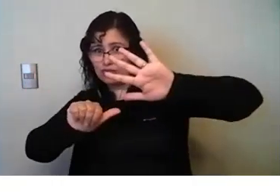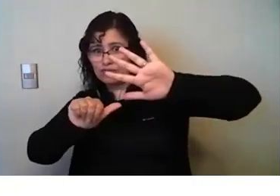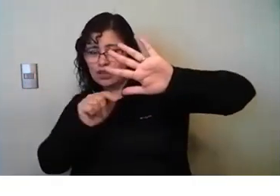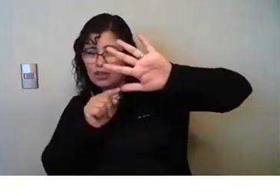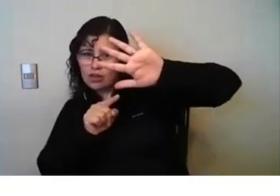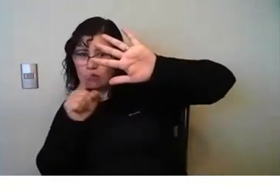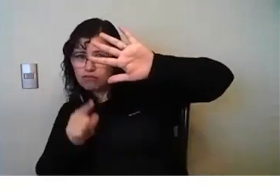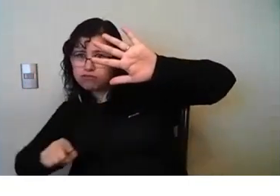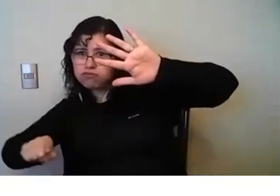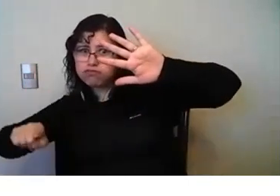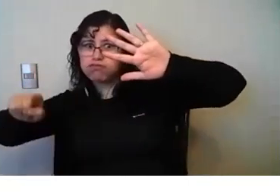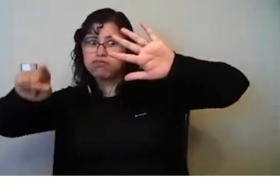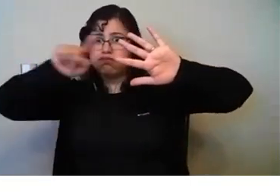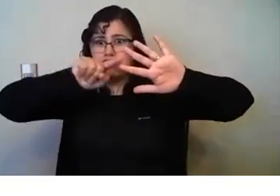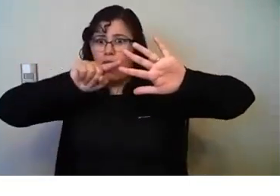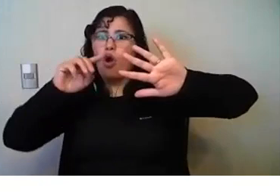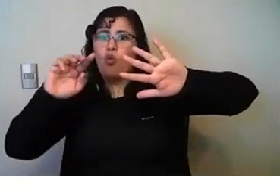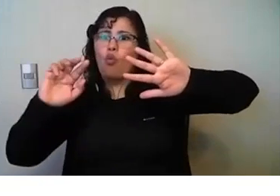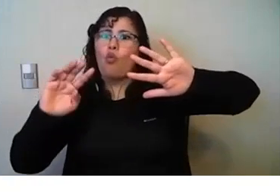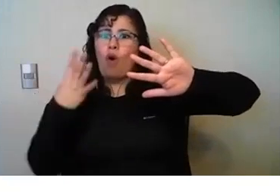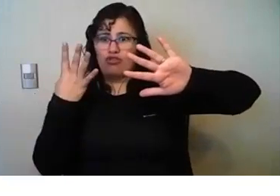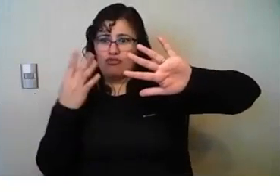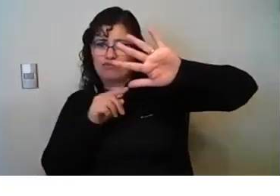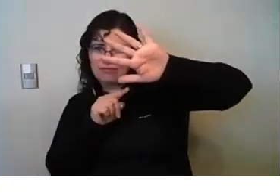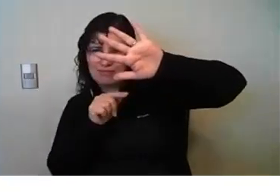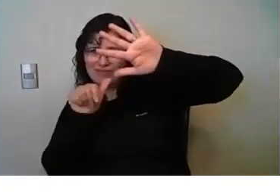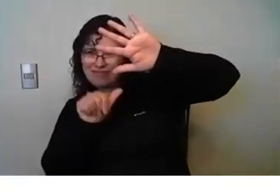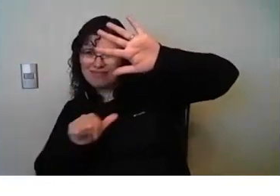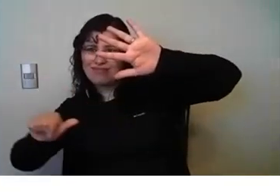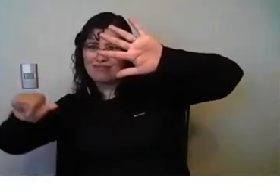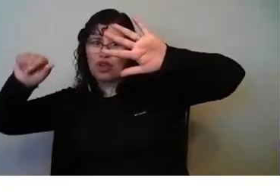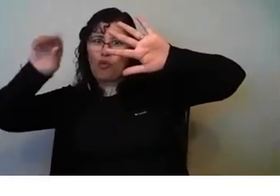aquí está el feedback con el tálamo.